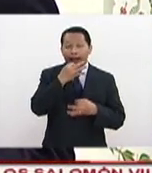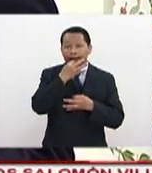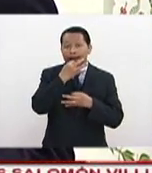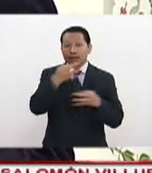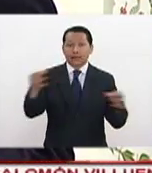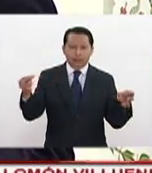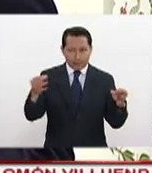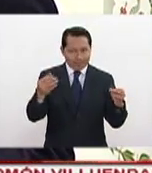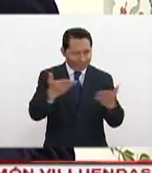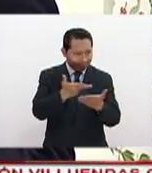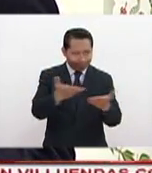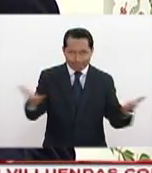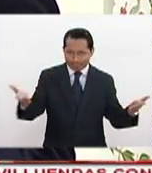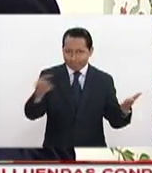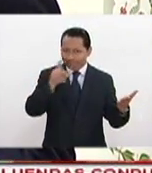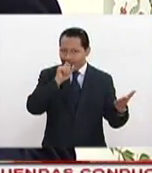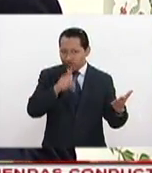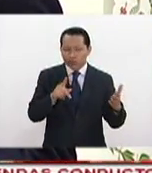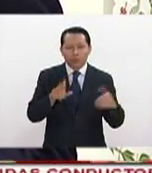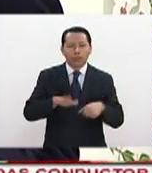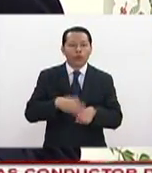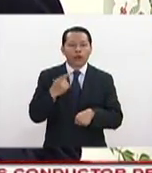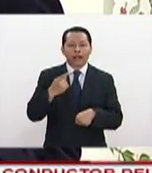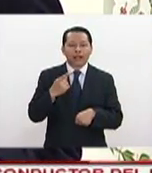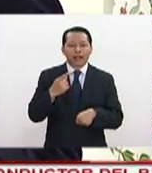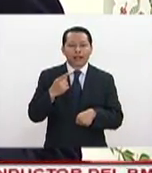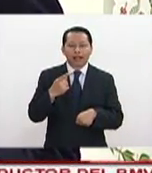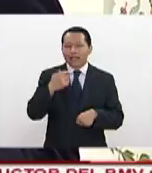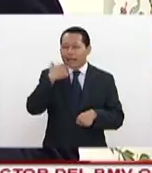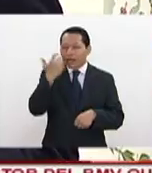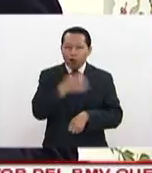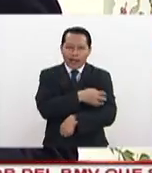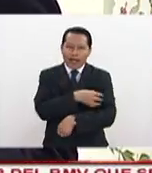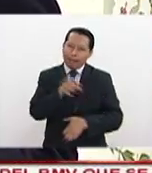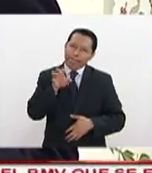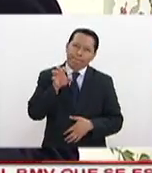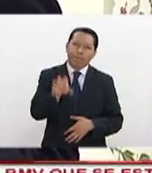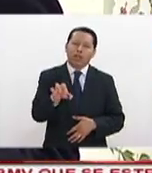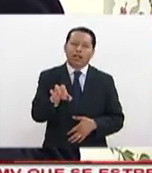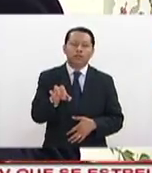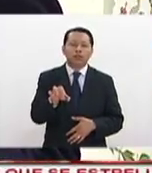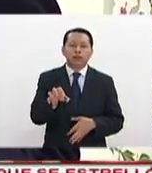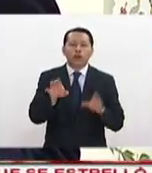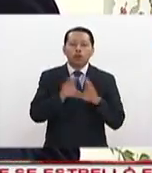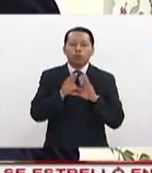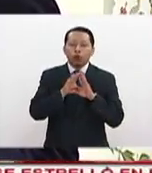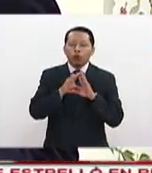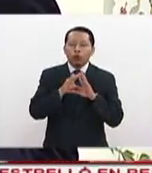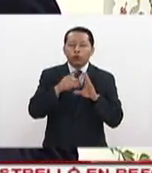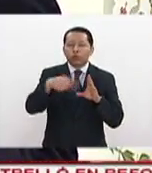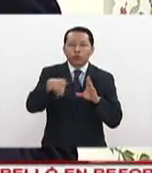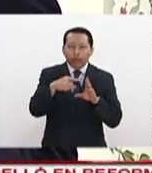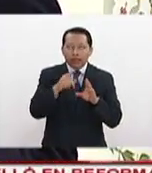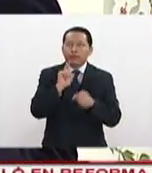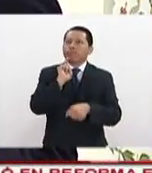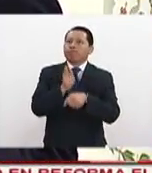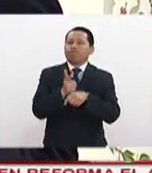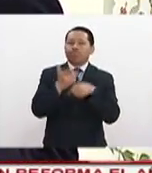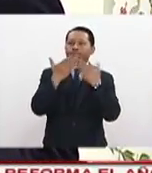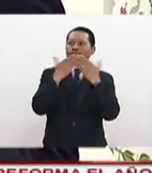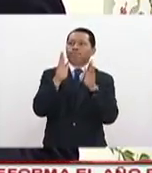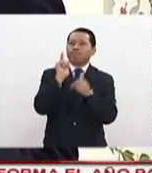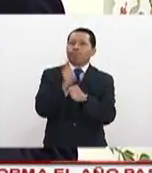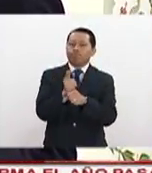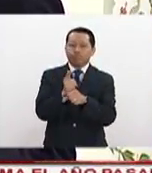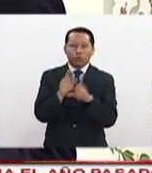a todos ustedes porque quisiera empoderarlos. Quisiera que se dieran cuenta de que